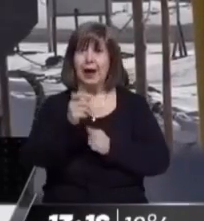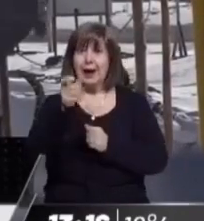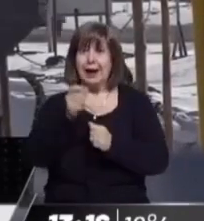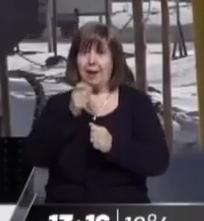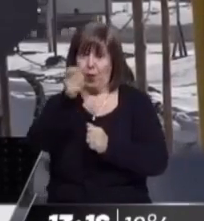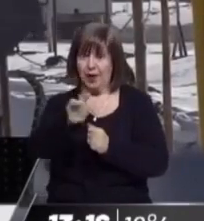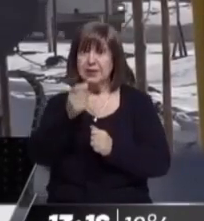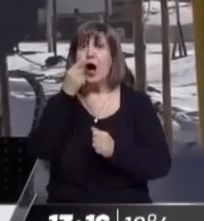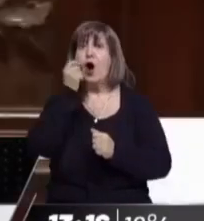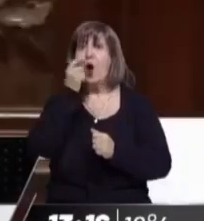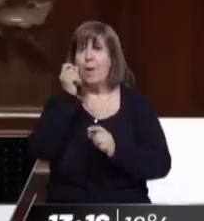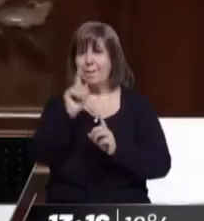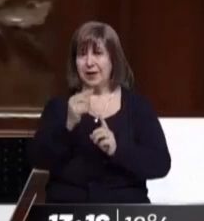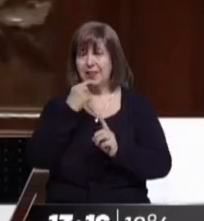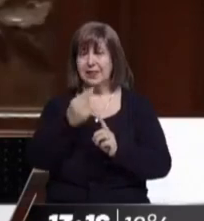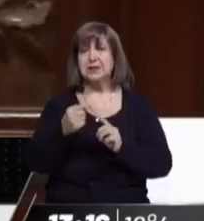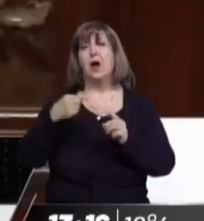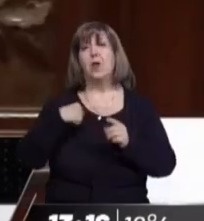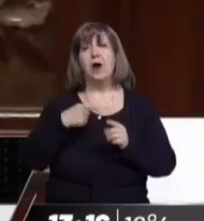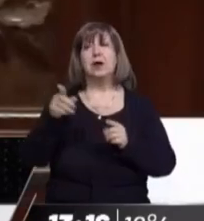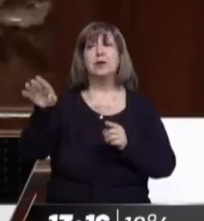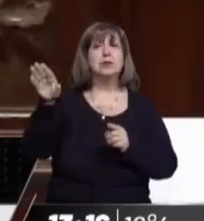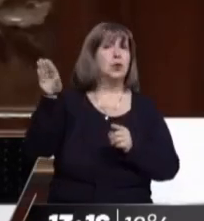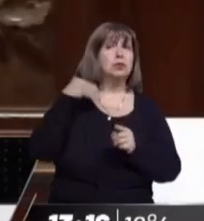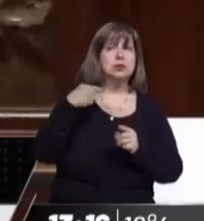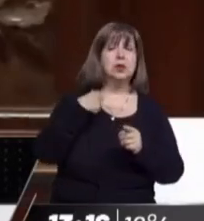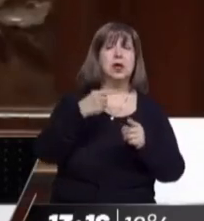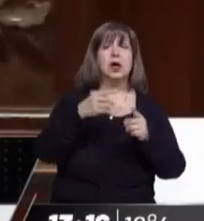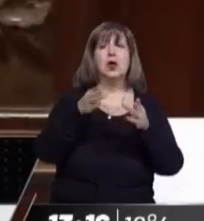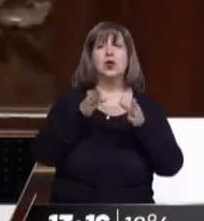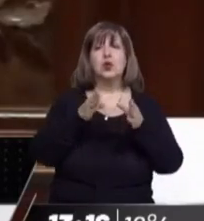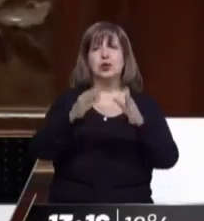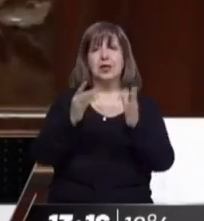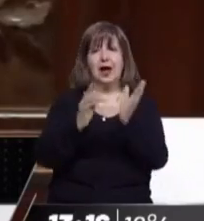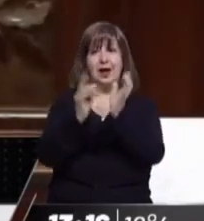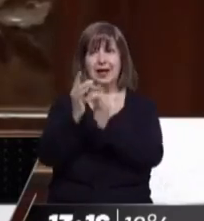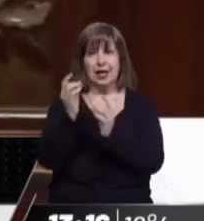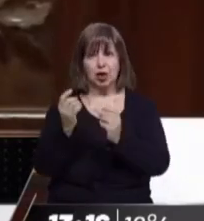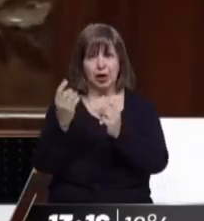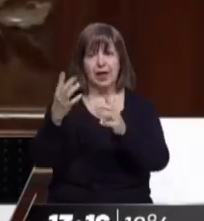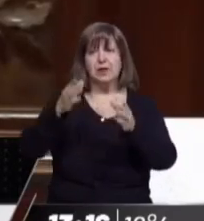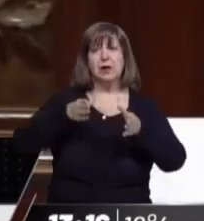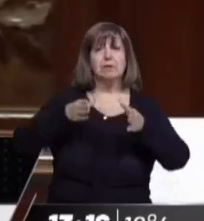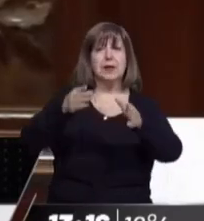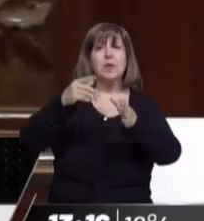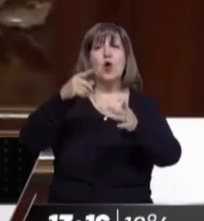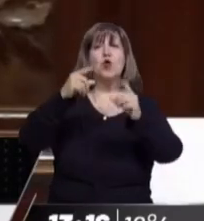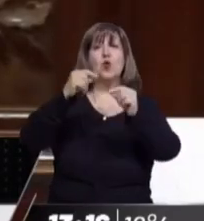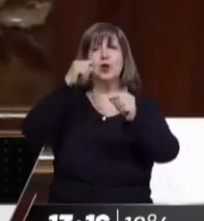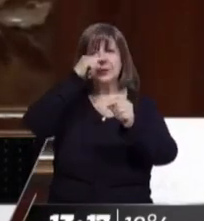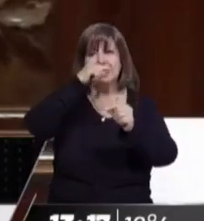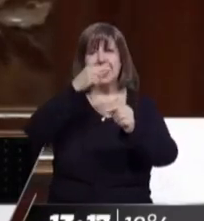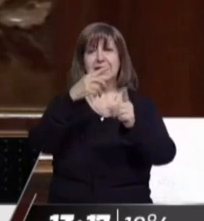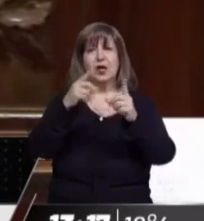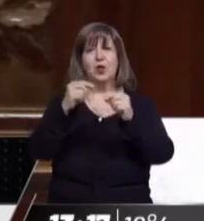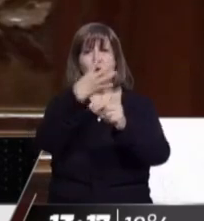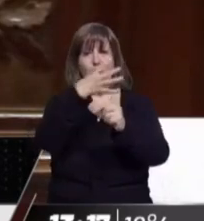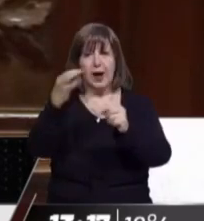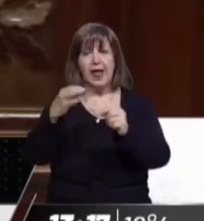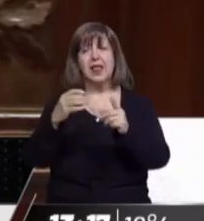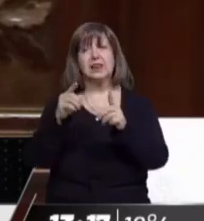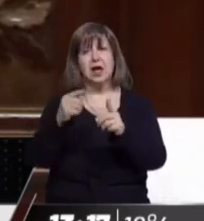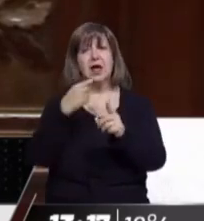Cristo Redentor y las otras rutas que mencionó, la 40 y obviamente la 7, que es la del Cristo Redentor, también se